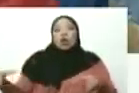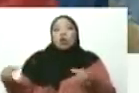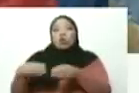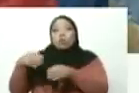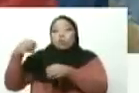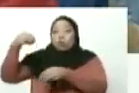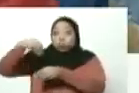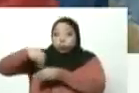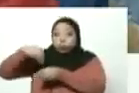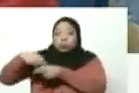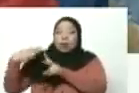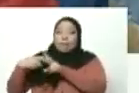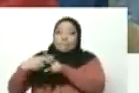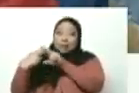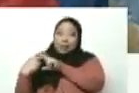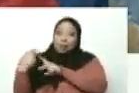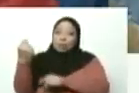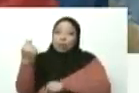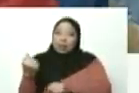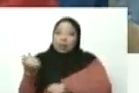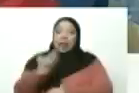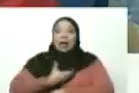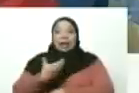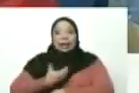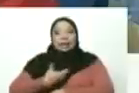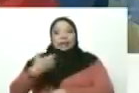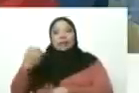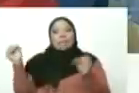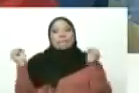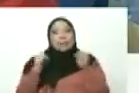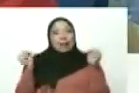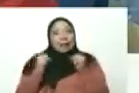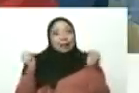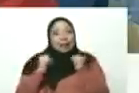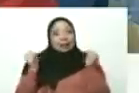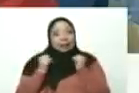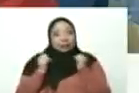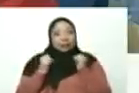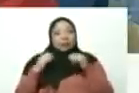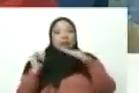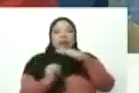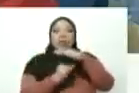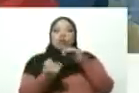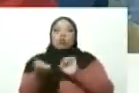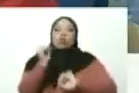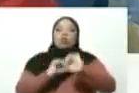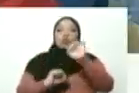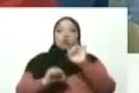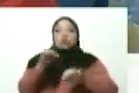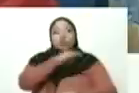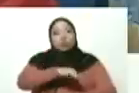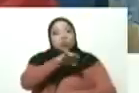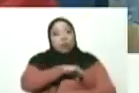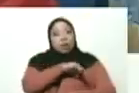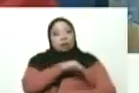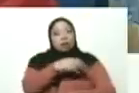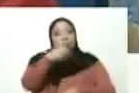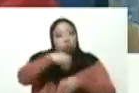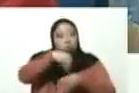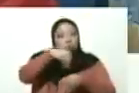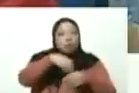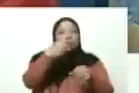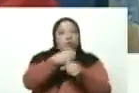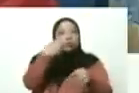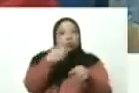trabajadores de la alcaldía del municipio libertador del estado mérida el instituto de previsión social y ahorros de los trabajadores